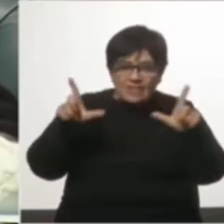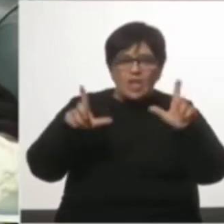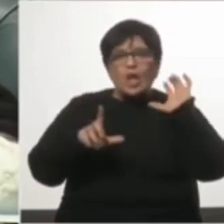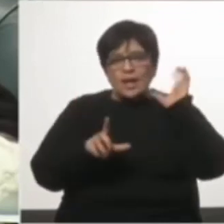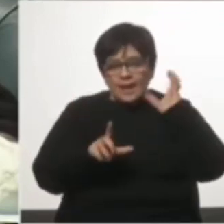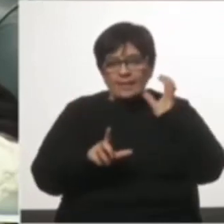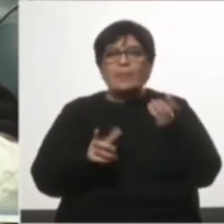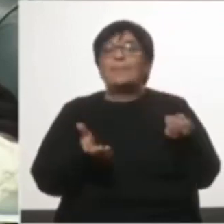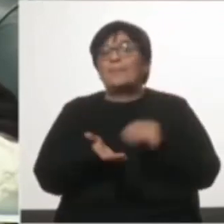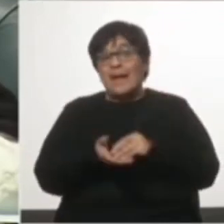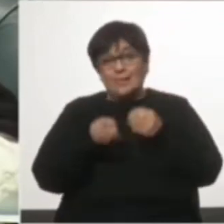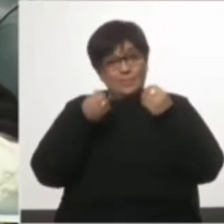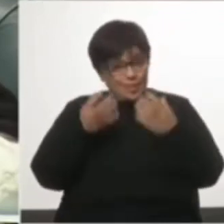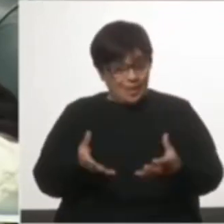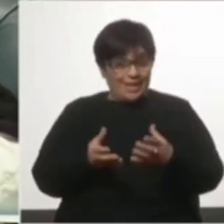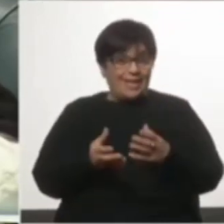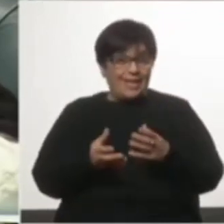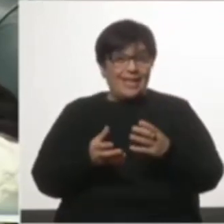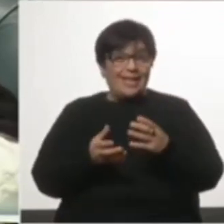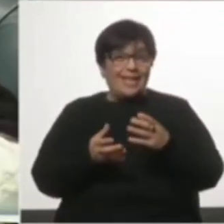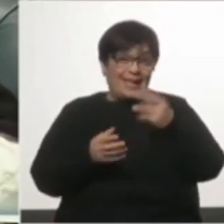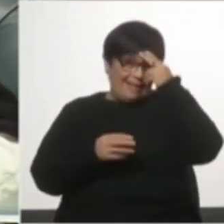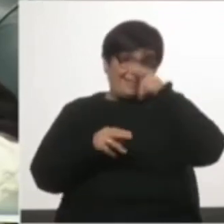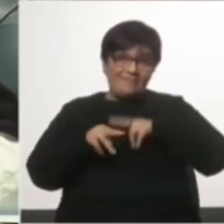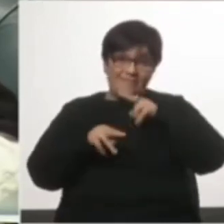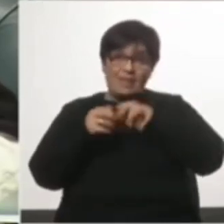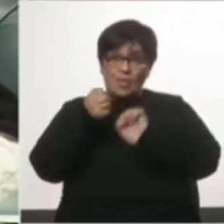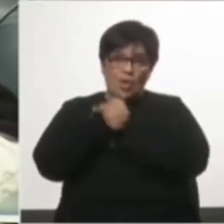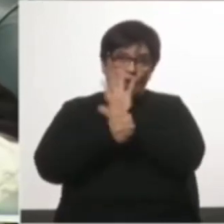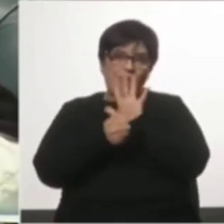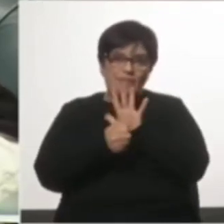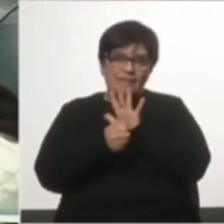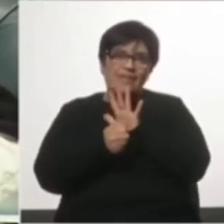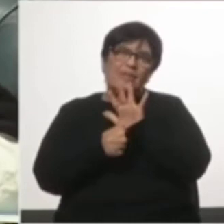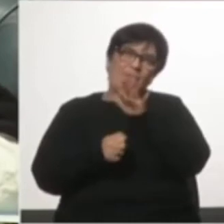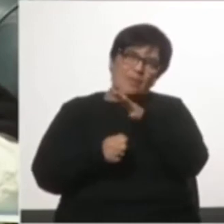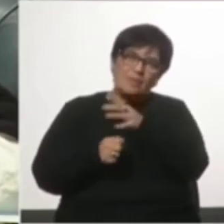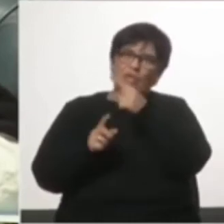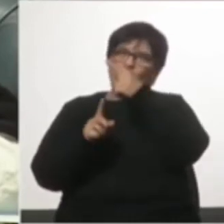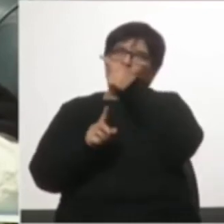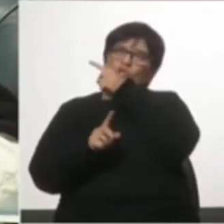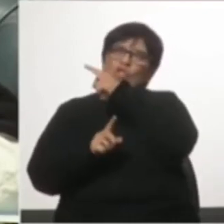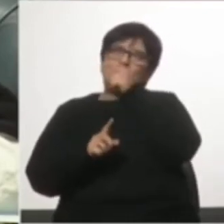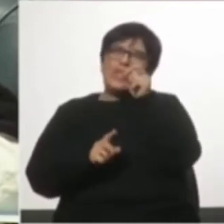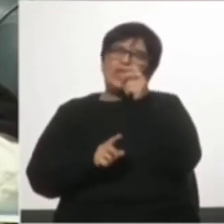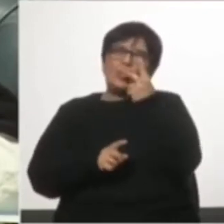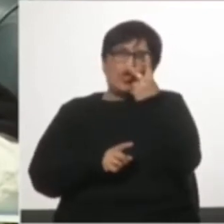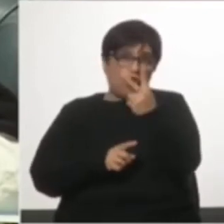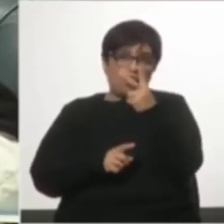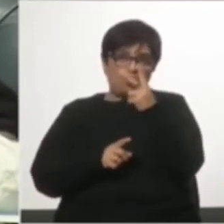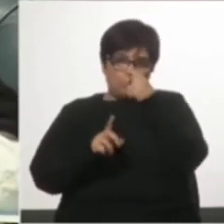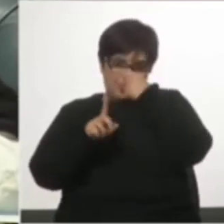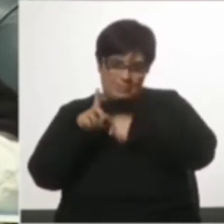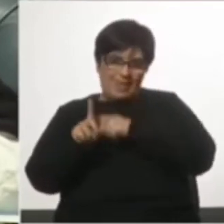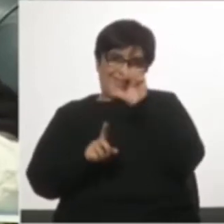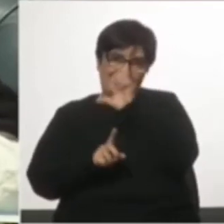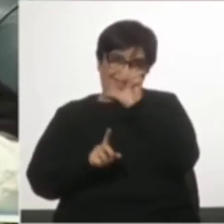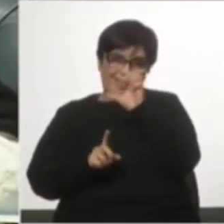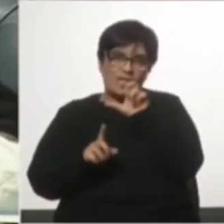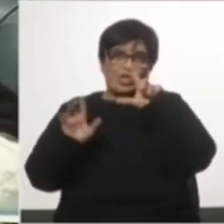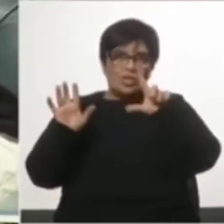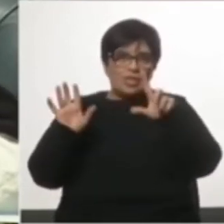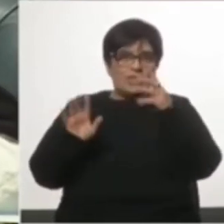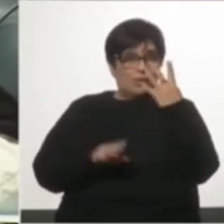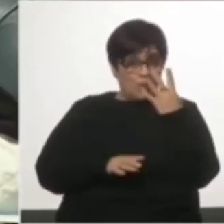los pacientes COVID pasan de un promedio mensual de 102 en enero a 74 en